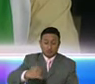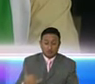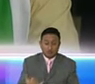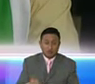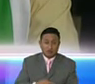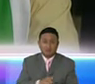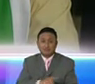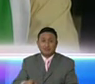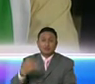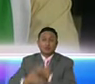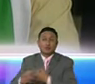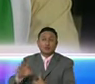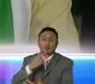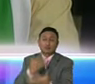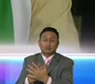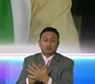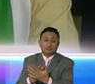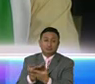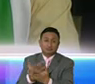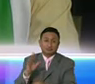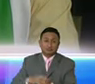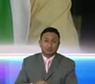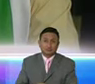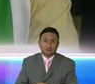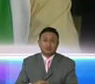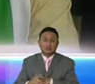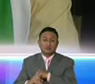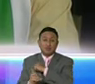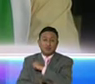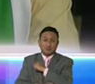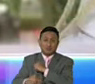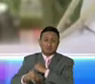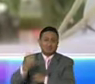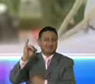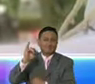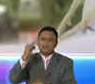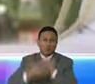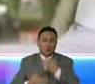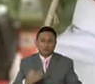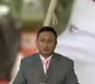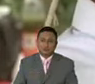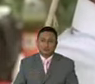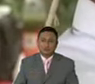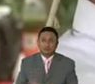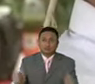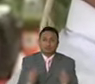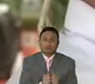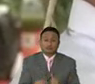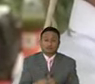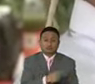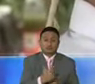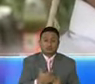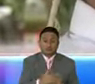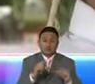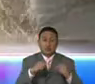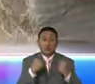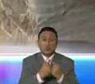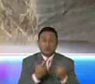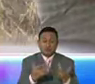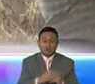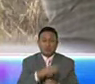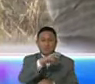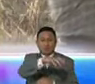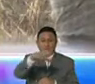están procesados y sentenciados injustamente, junto a los arayacus irán a la capital delegaciones de